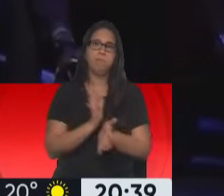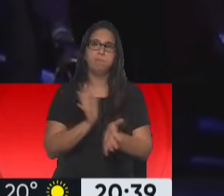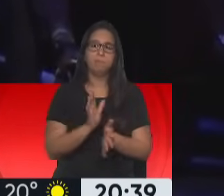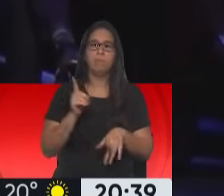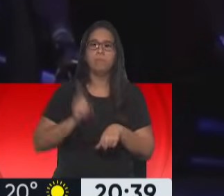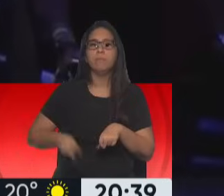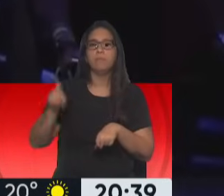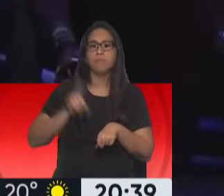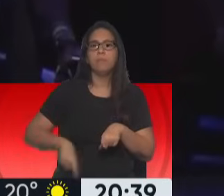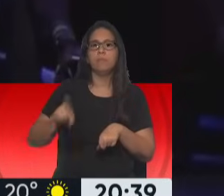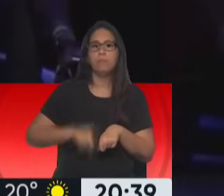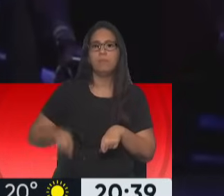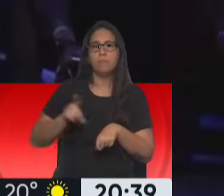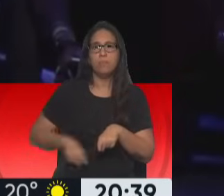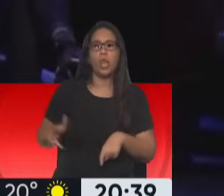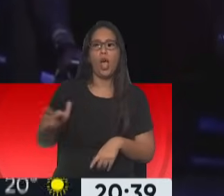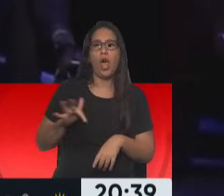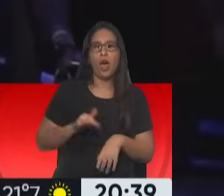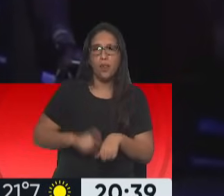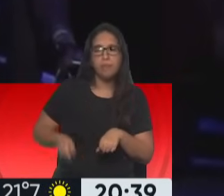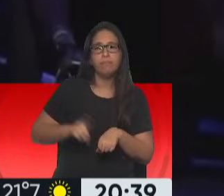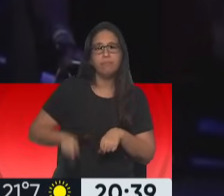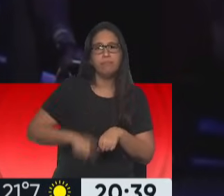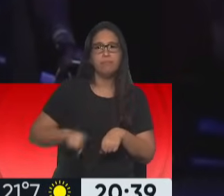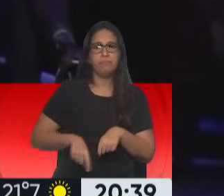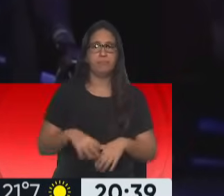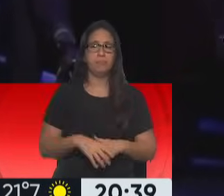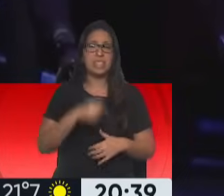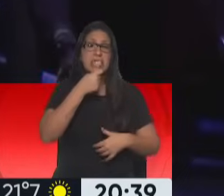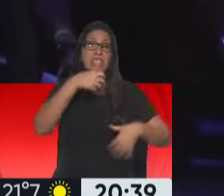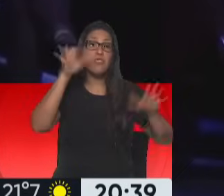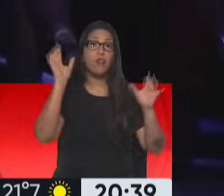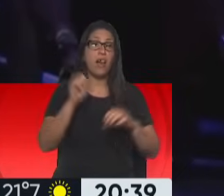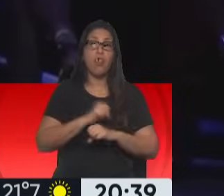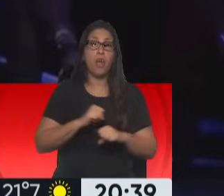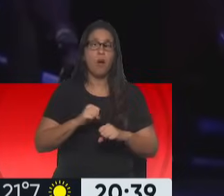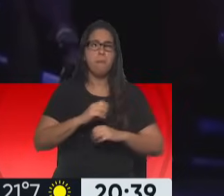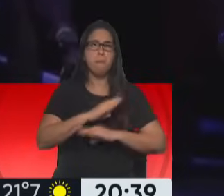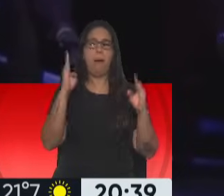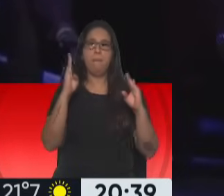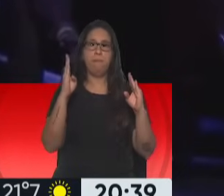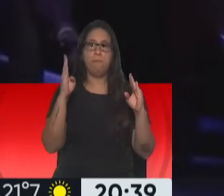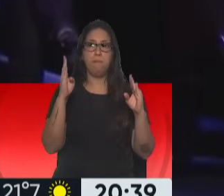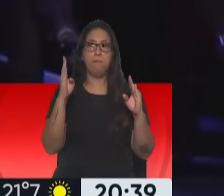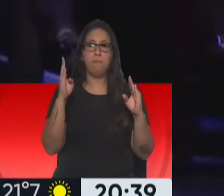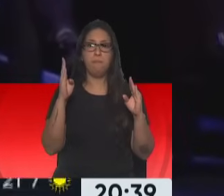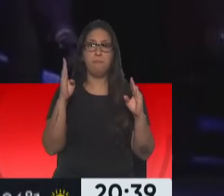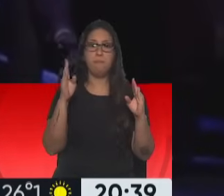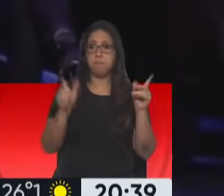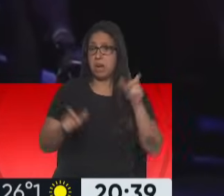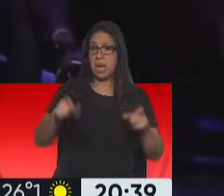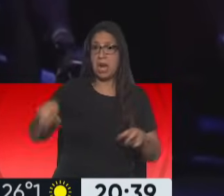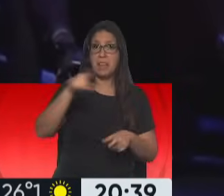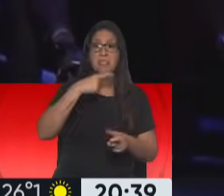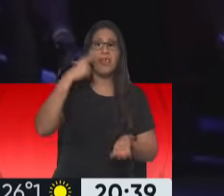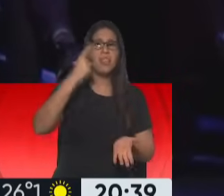replicara día tras día. ¿Qué pasa si ahora viene un shock y los individuos deciden consumir